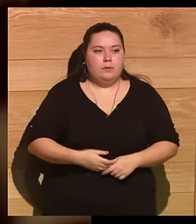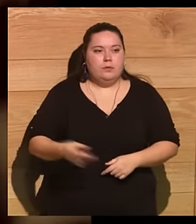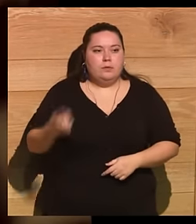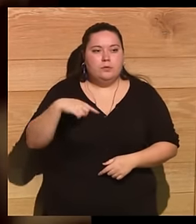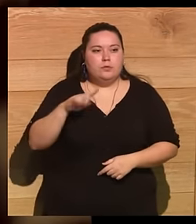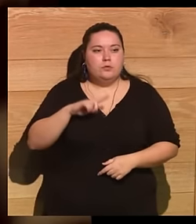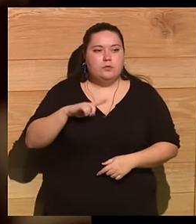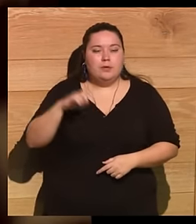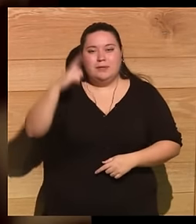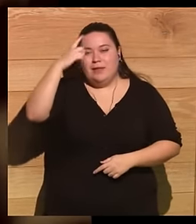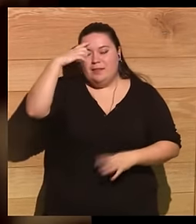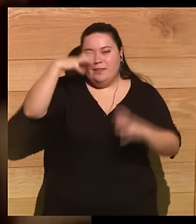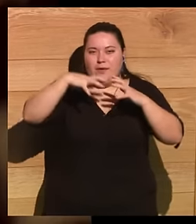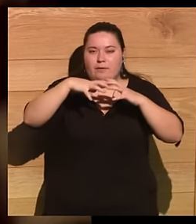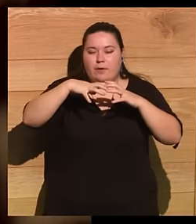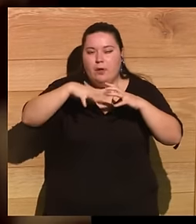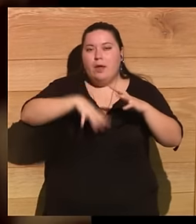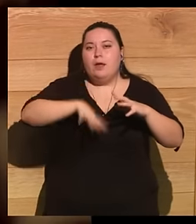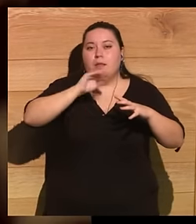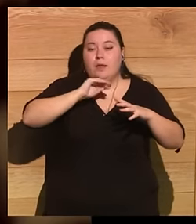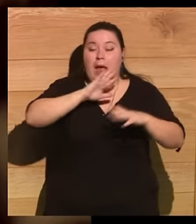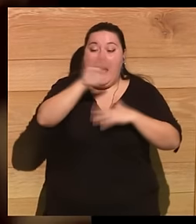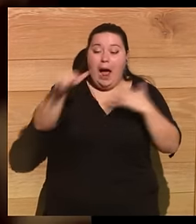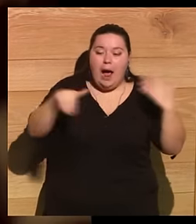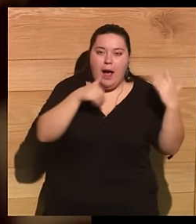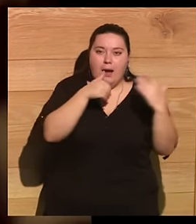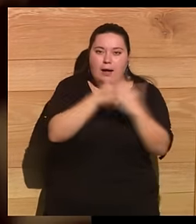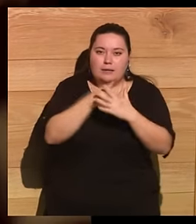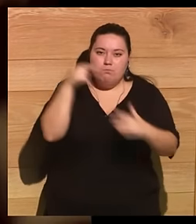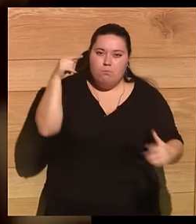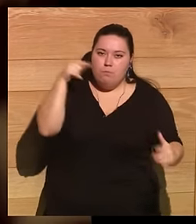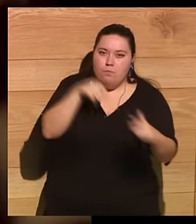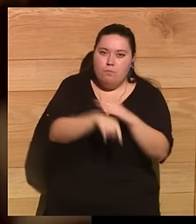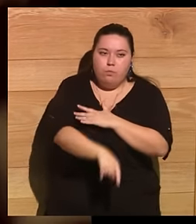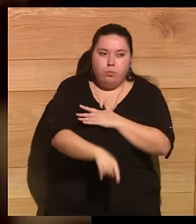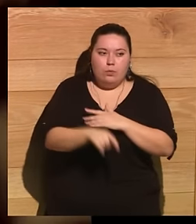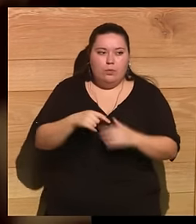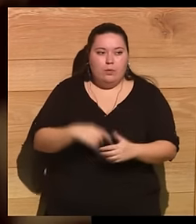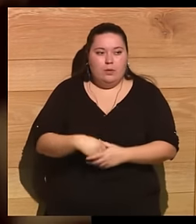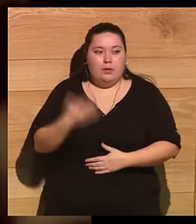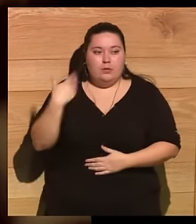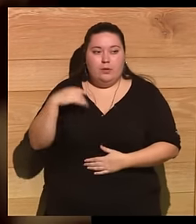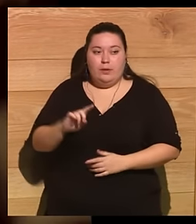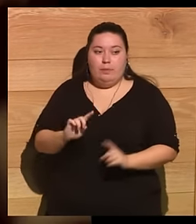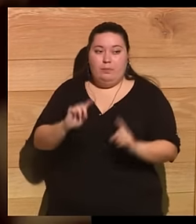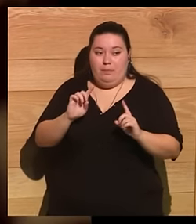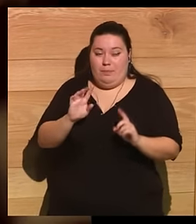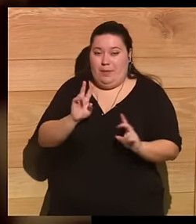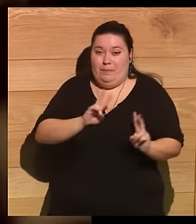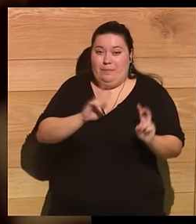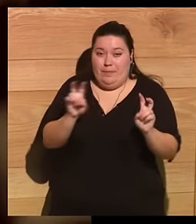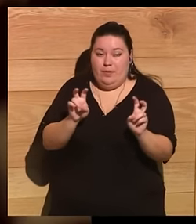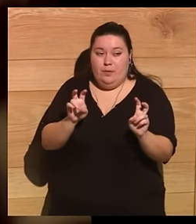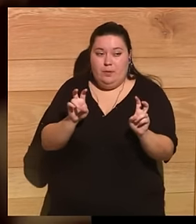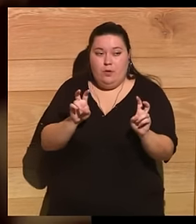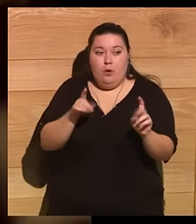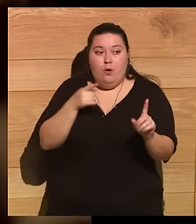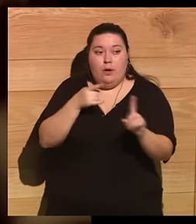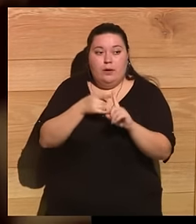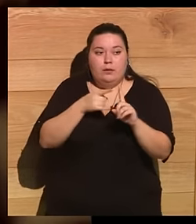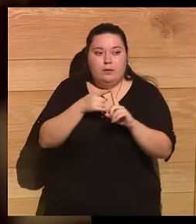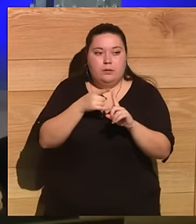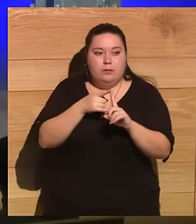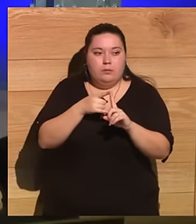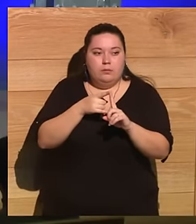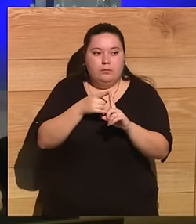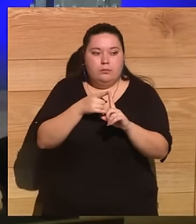Podemos descifrar el cerebro, podemos descifrarlo hasta el punto de que este sueño que os he mostrado al principio, bueno, que nos sirva para entender el